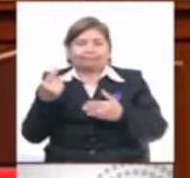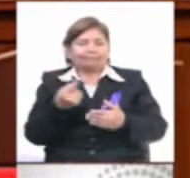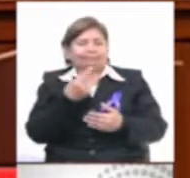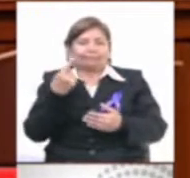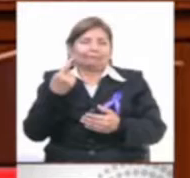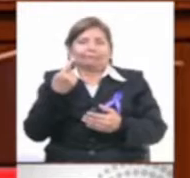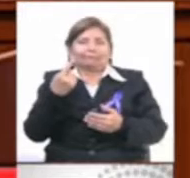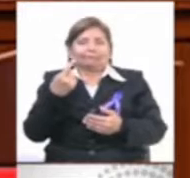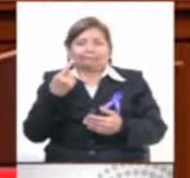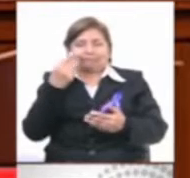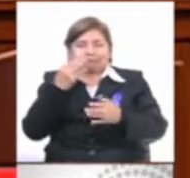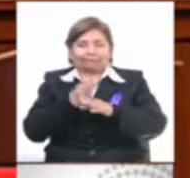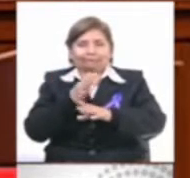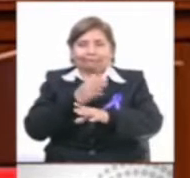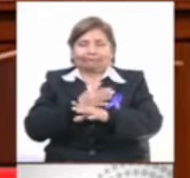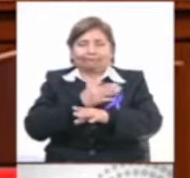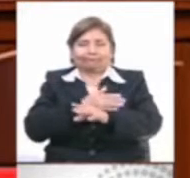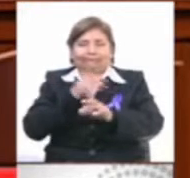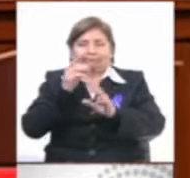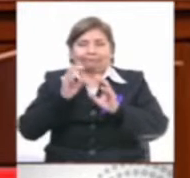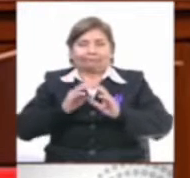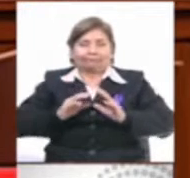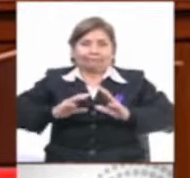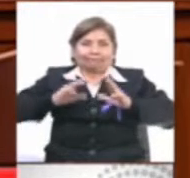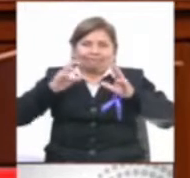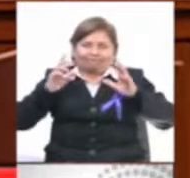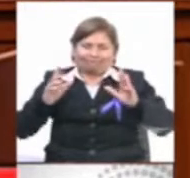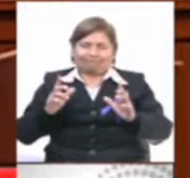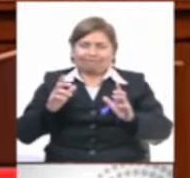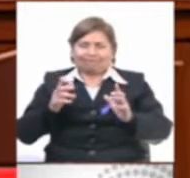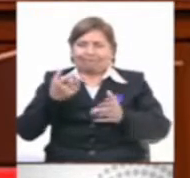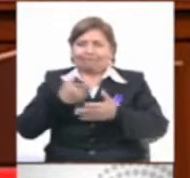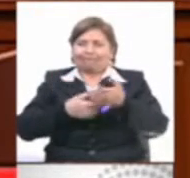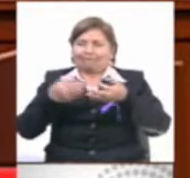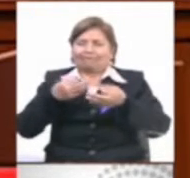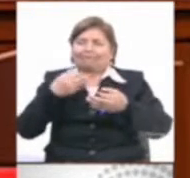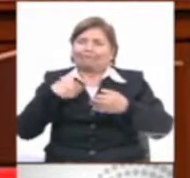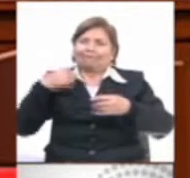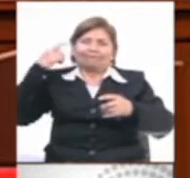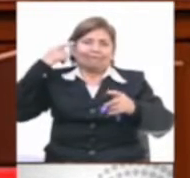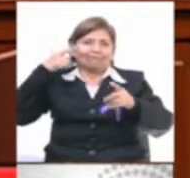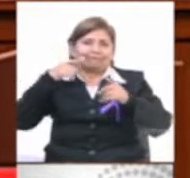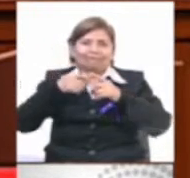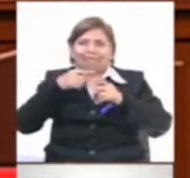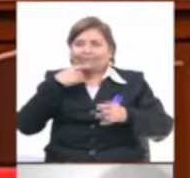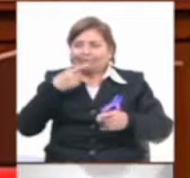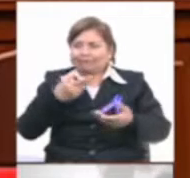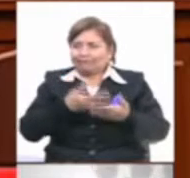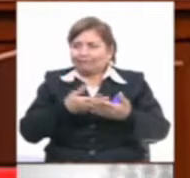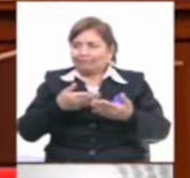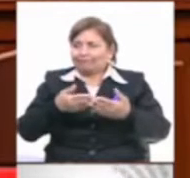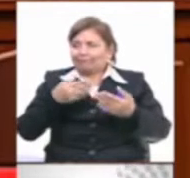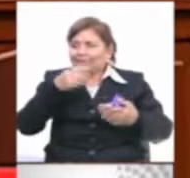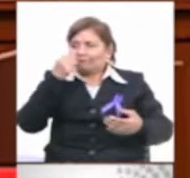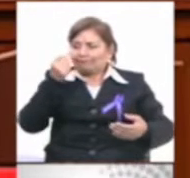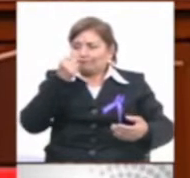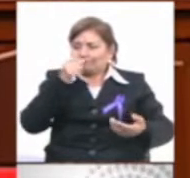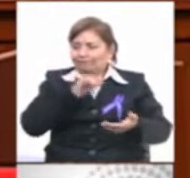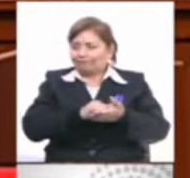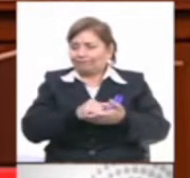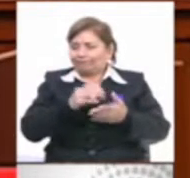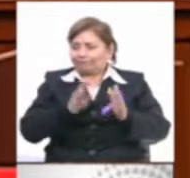únicamente a una mejora de las cifras macroeconómicas. Nuestro desafío sigue siendo lograr que